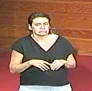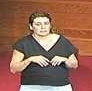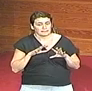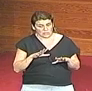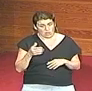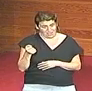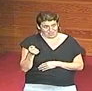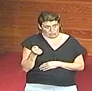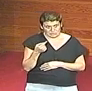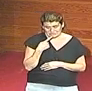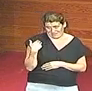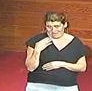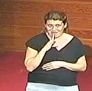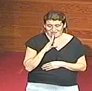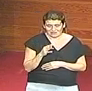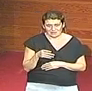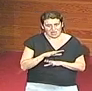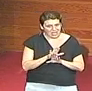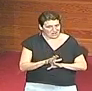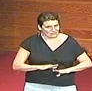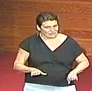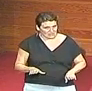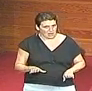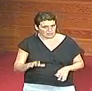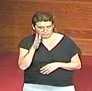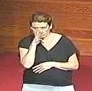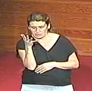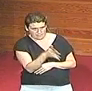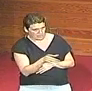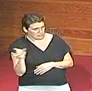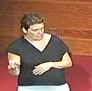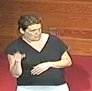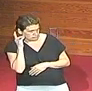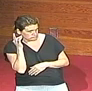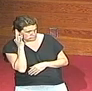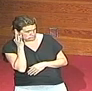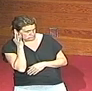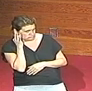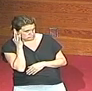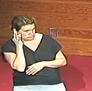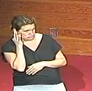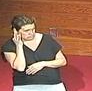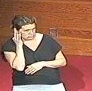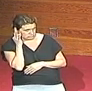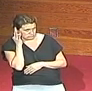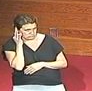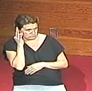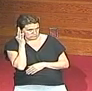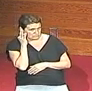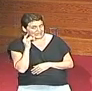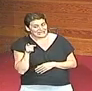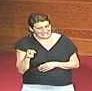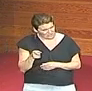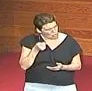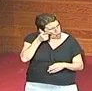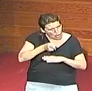Abramovich al final le interpuso una demanda y le han hecho cambiar un par de informaciones del